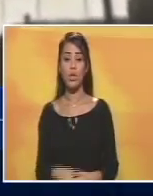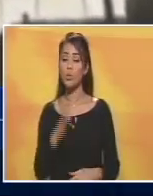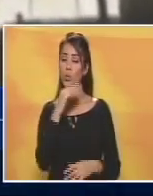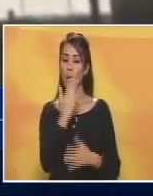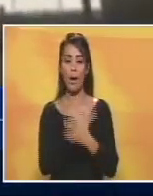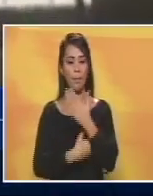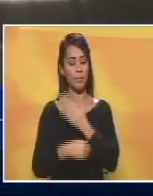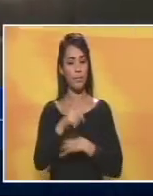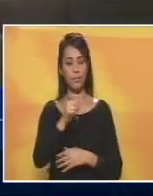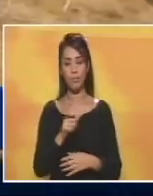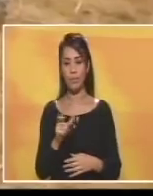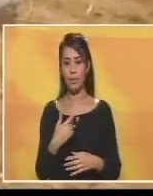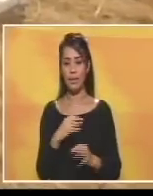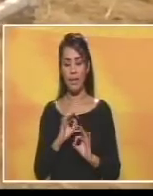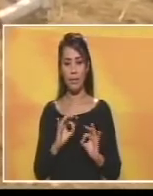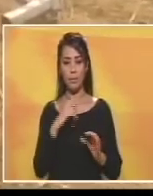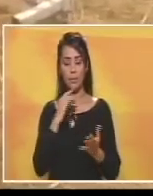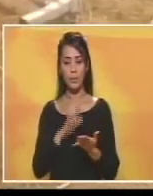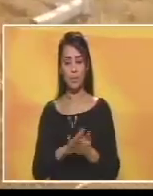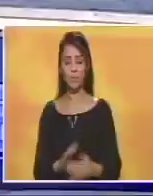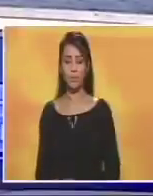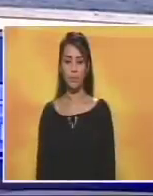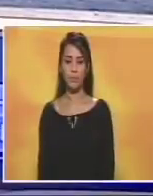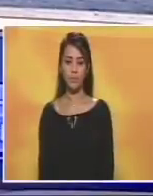heridos o víctimas mortales.